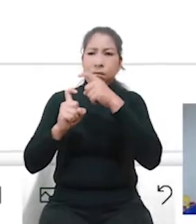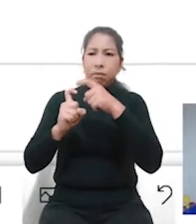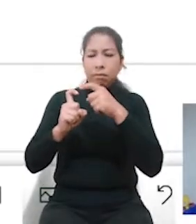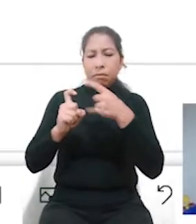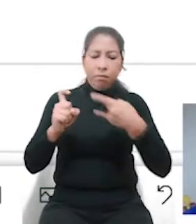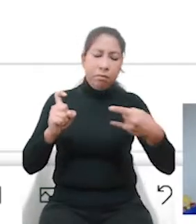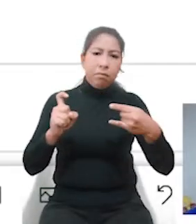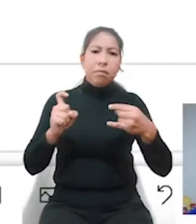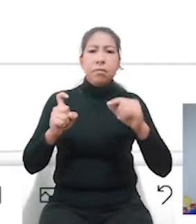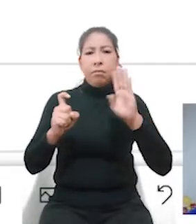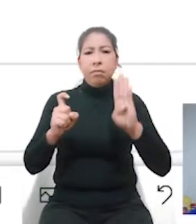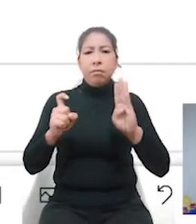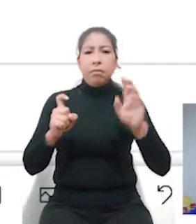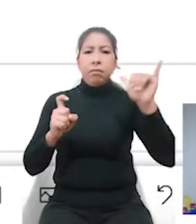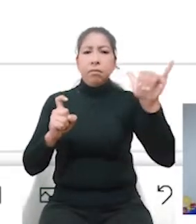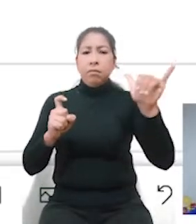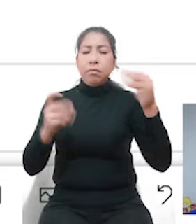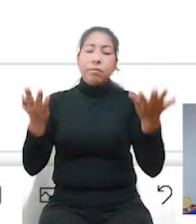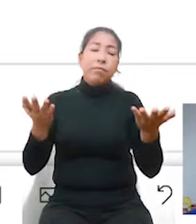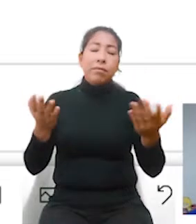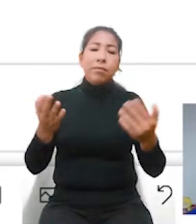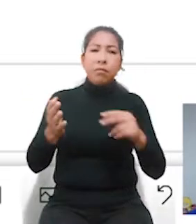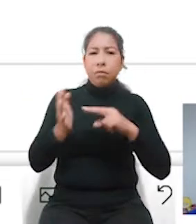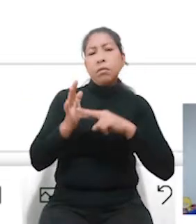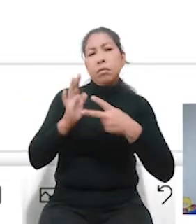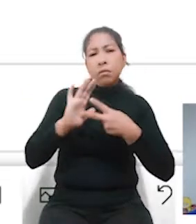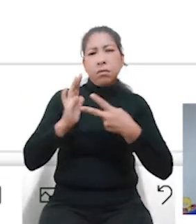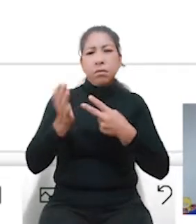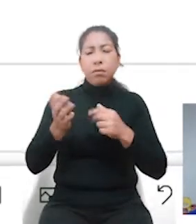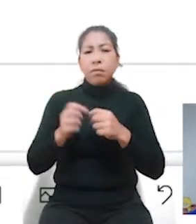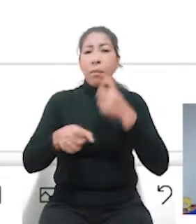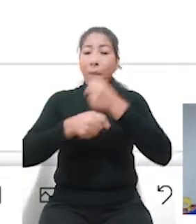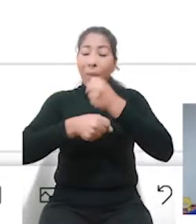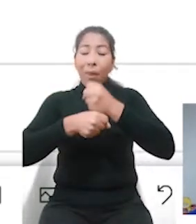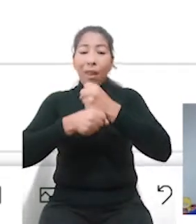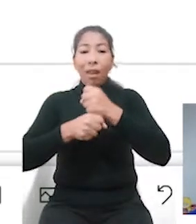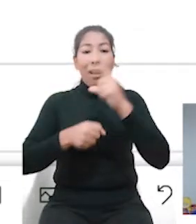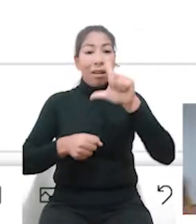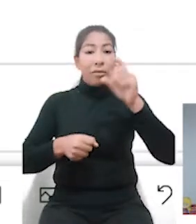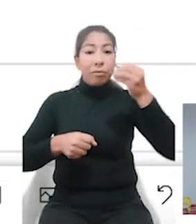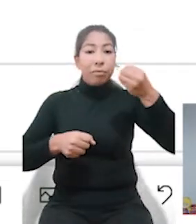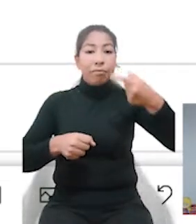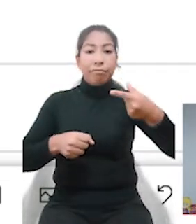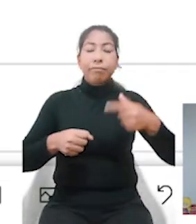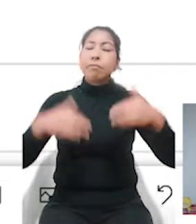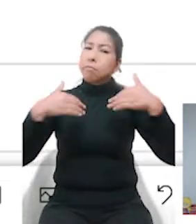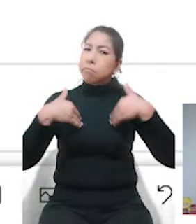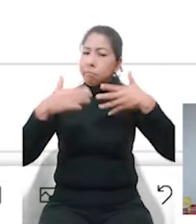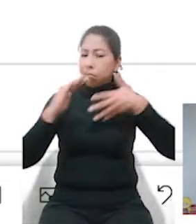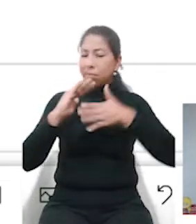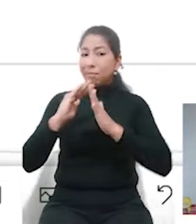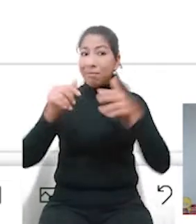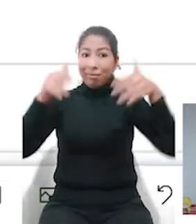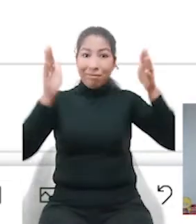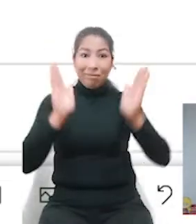de elevar la base al exponente y. En base a esta definición de logaritmos se resuelven los logaritmos que